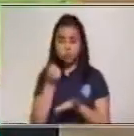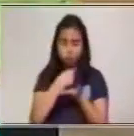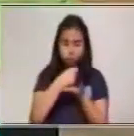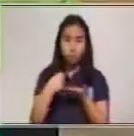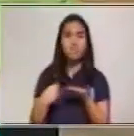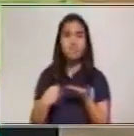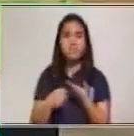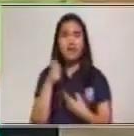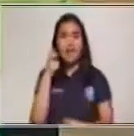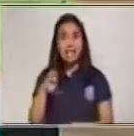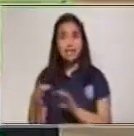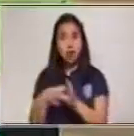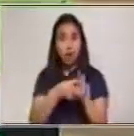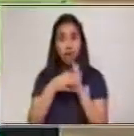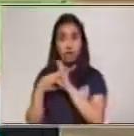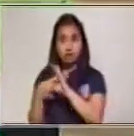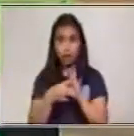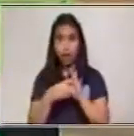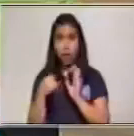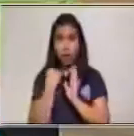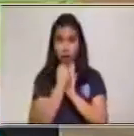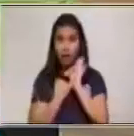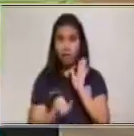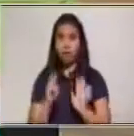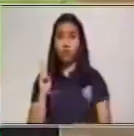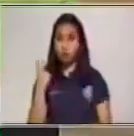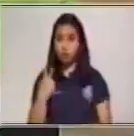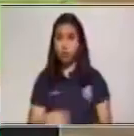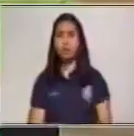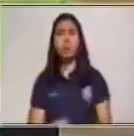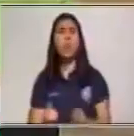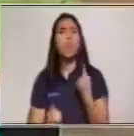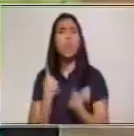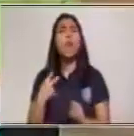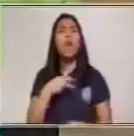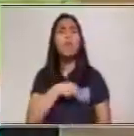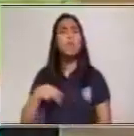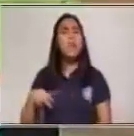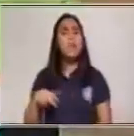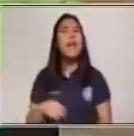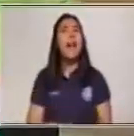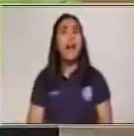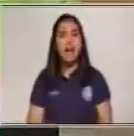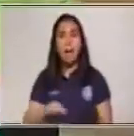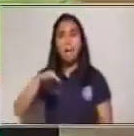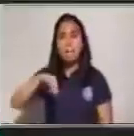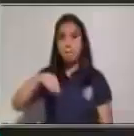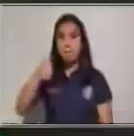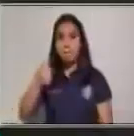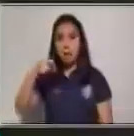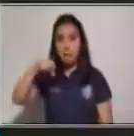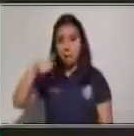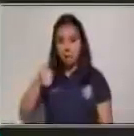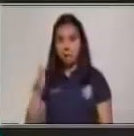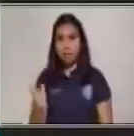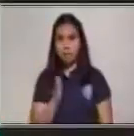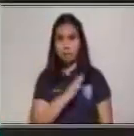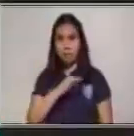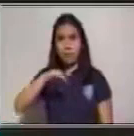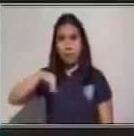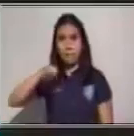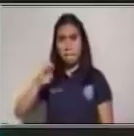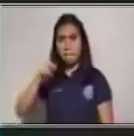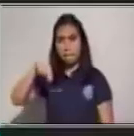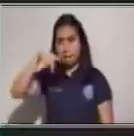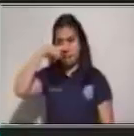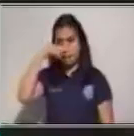es el segundo que vamos a ver hoy, se le llama mapa mental o de ideas, ¿sí? Y la definición es